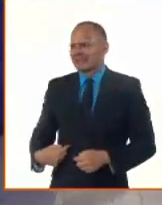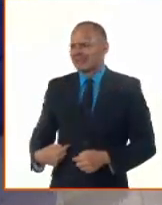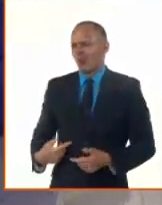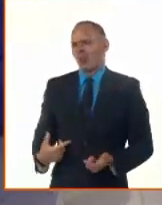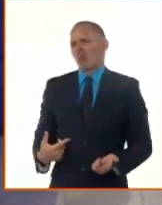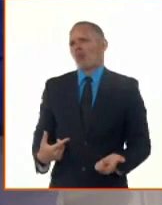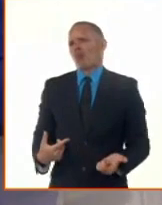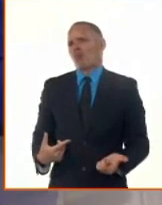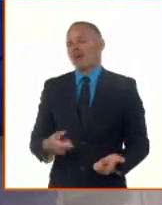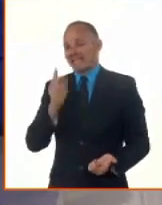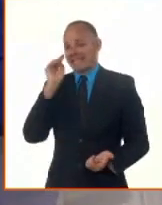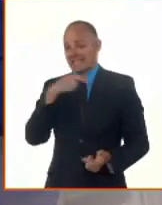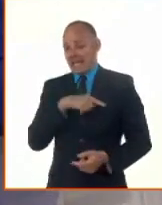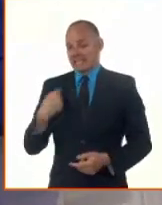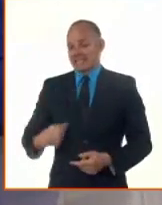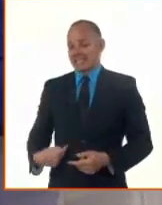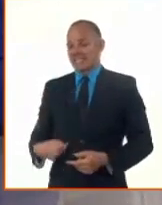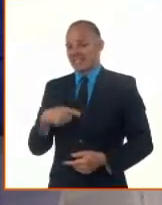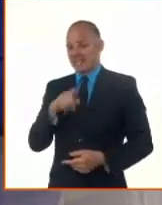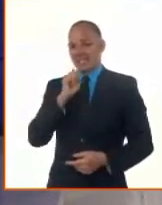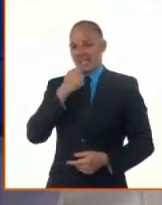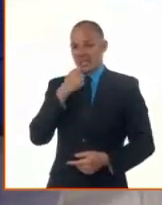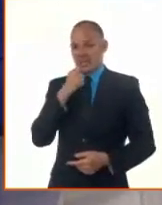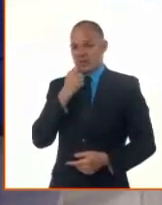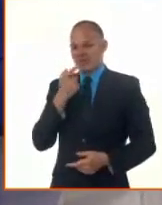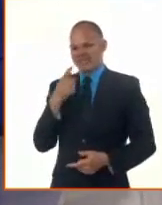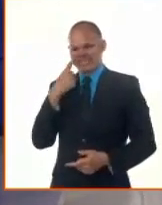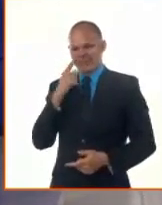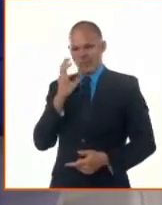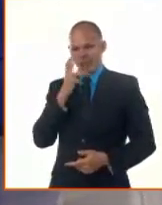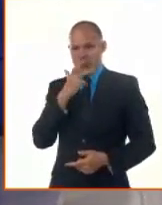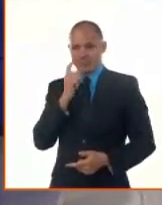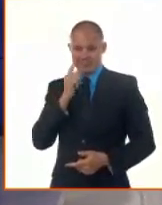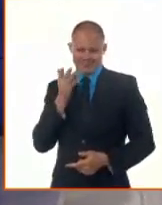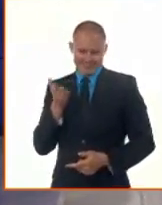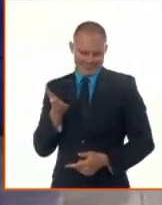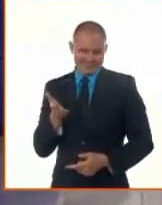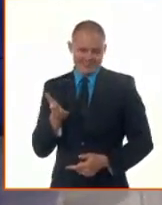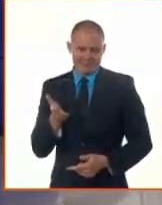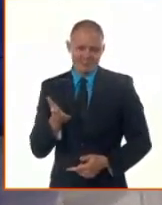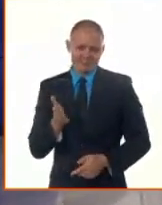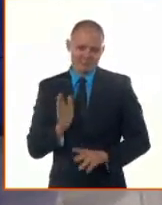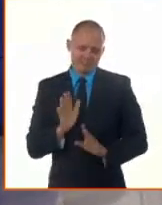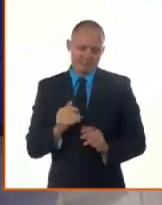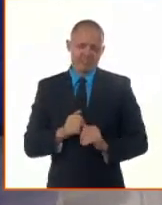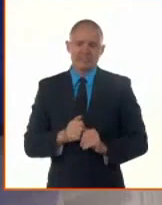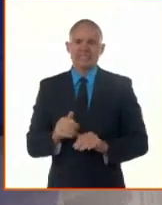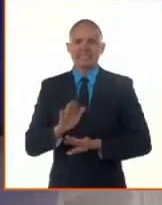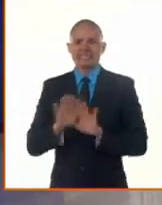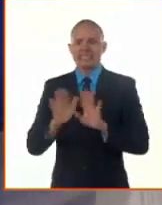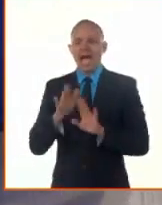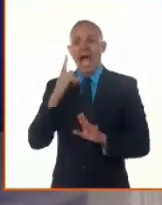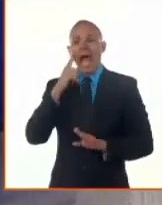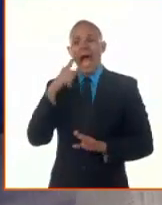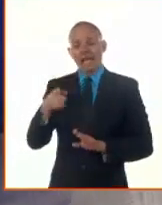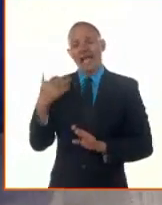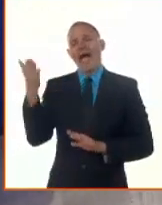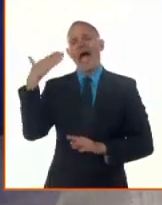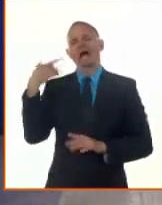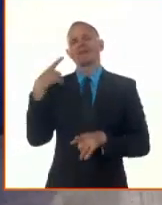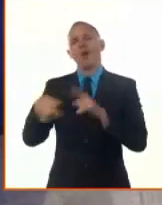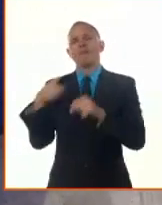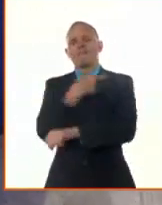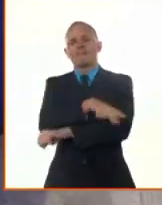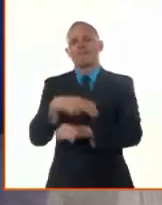no solo regionales en las dinámicas ya el proceso lo venían llevando es regional Irak y omán venían